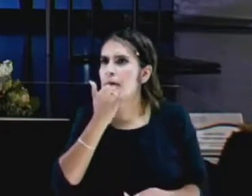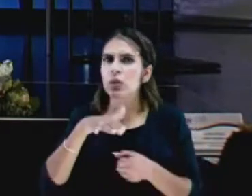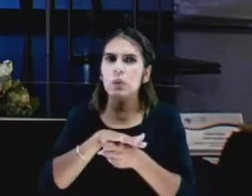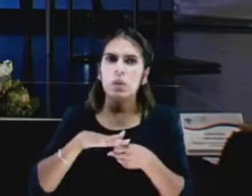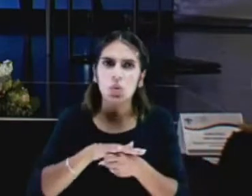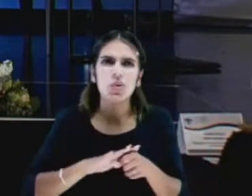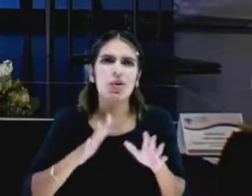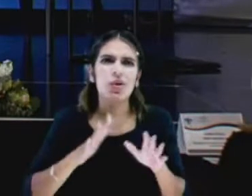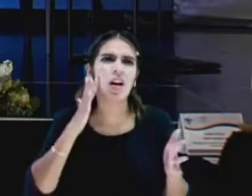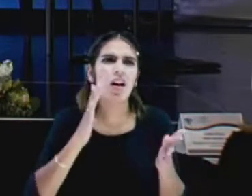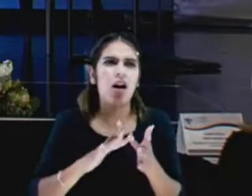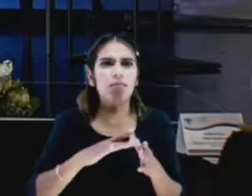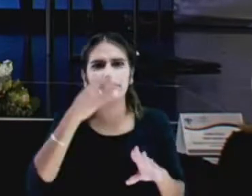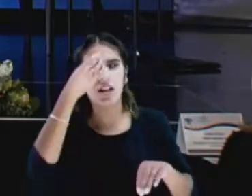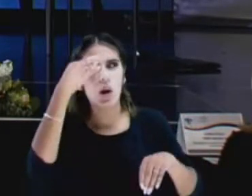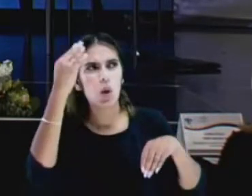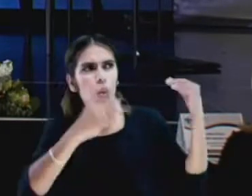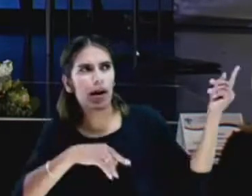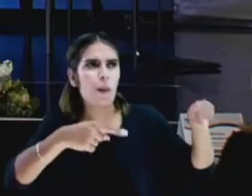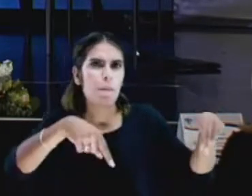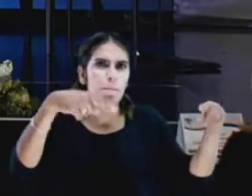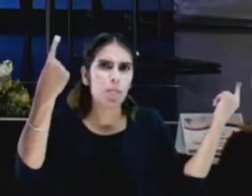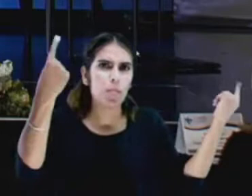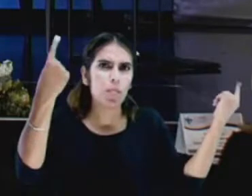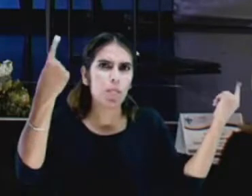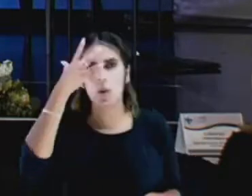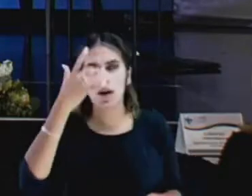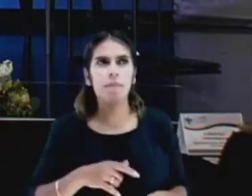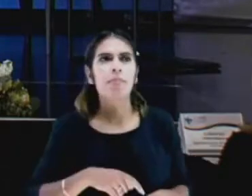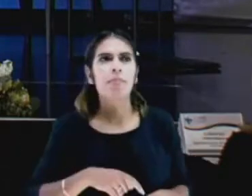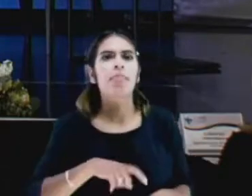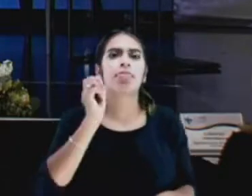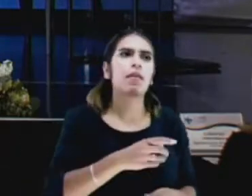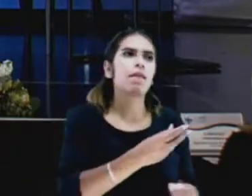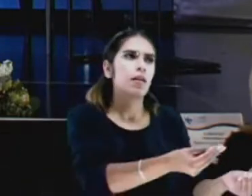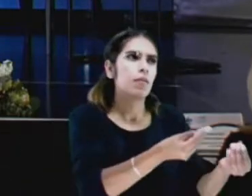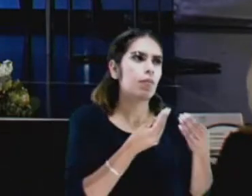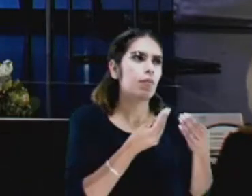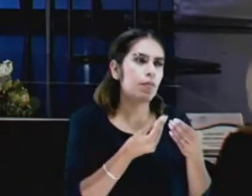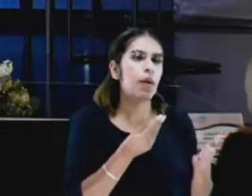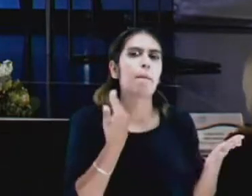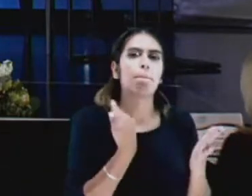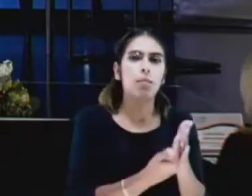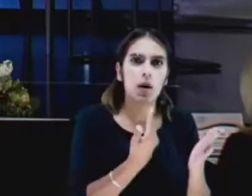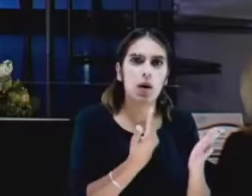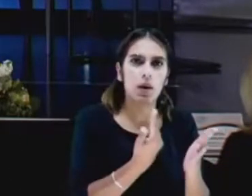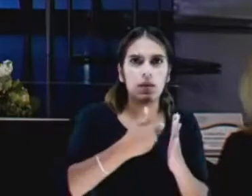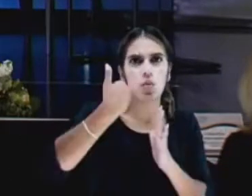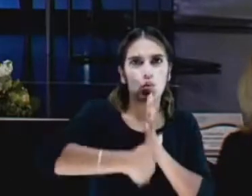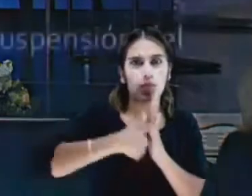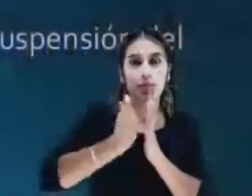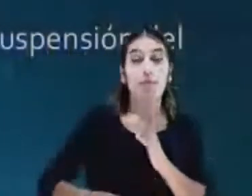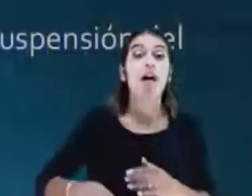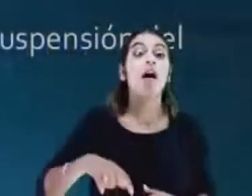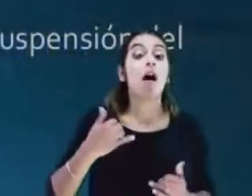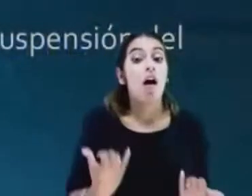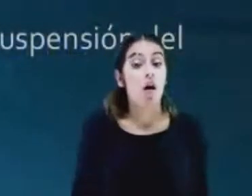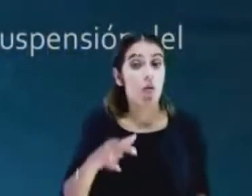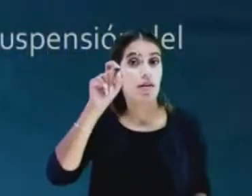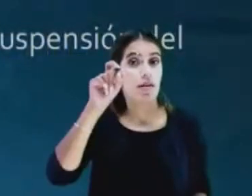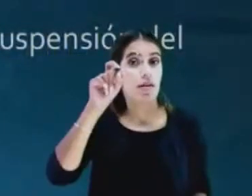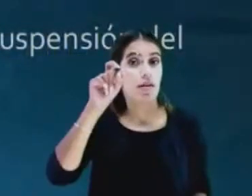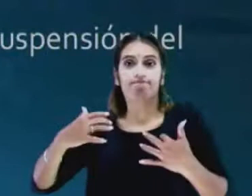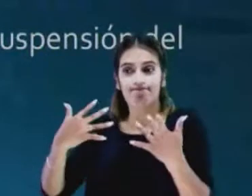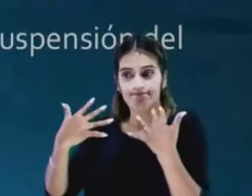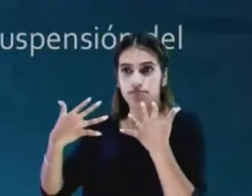discrepancia aportarán pruebas documentos etcétera 7 la audiencia ahora es obligatoria a una audiencia para